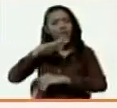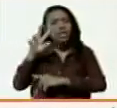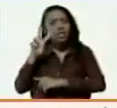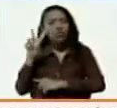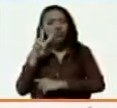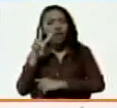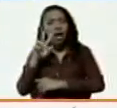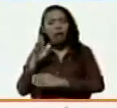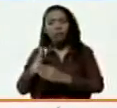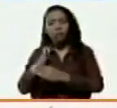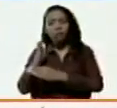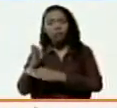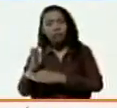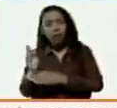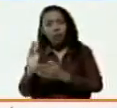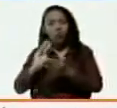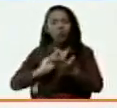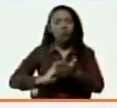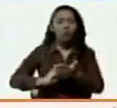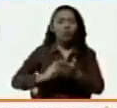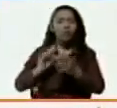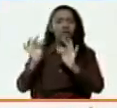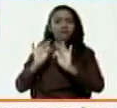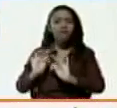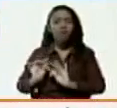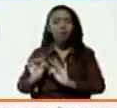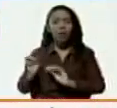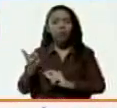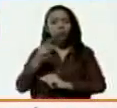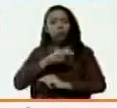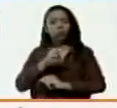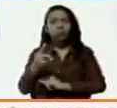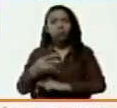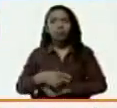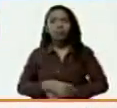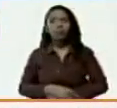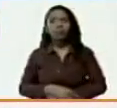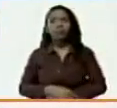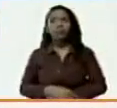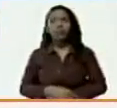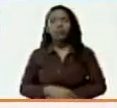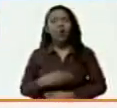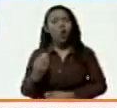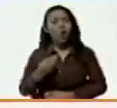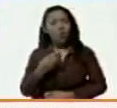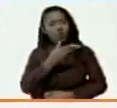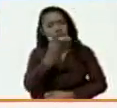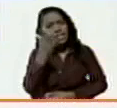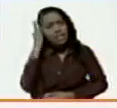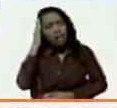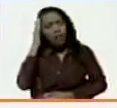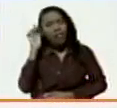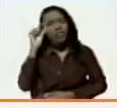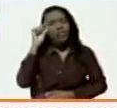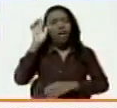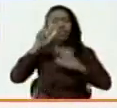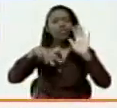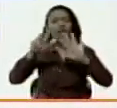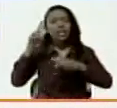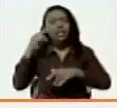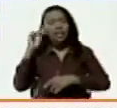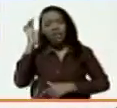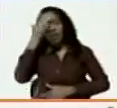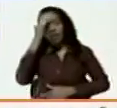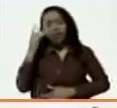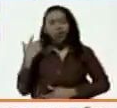a través de la imposición de medidas coercitivas unilaterales como ustedes bien saben el día 13 de febrero nuestro canciller